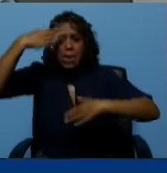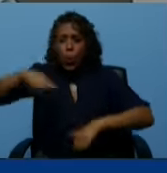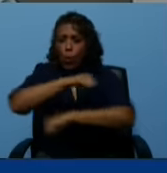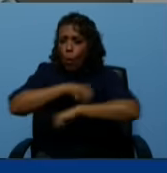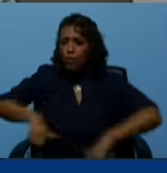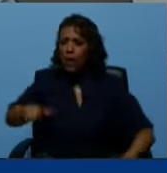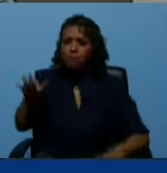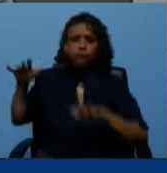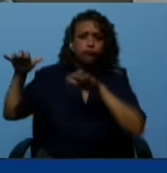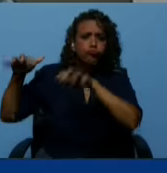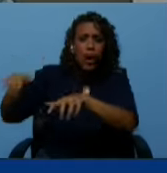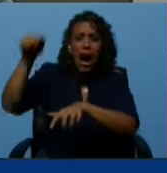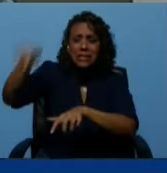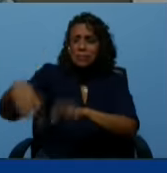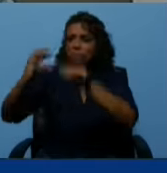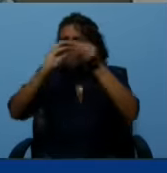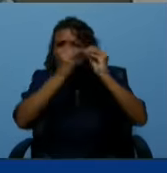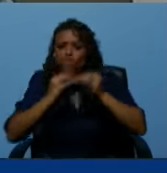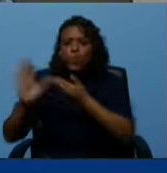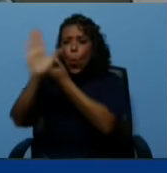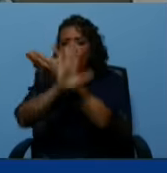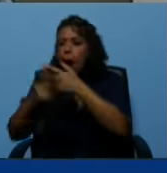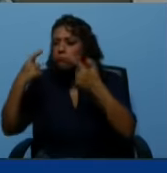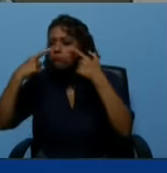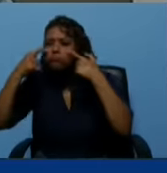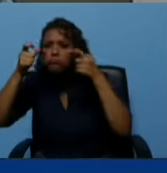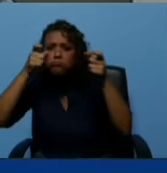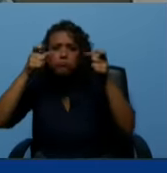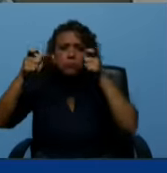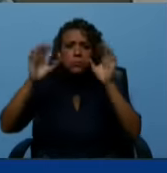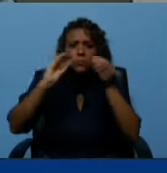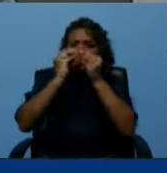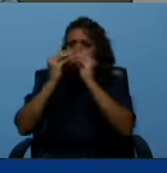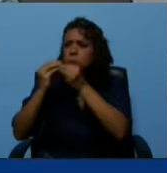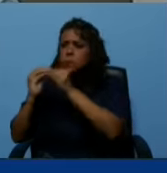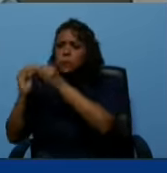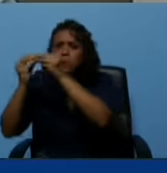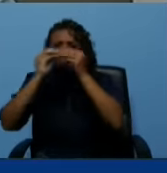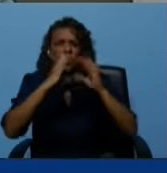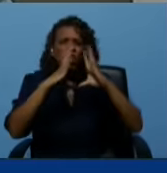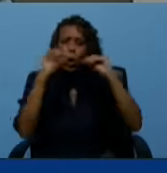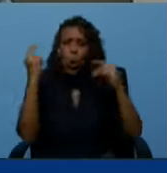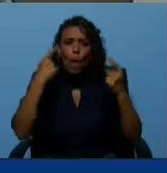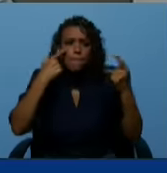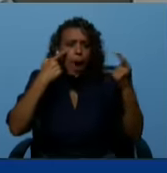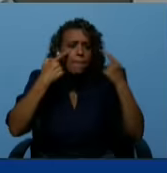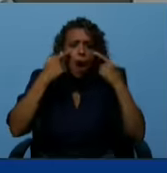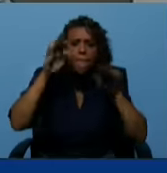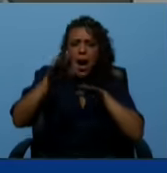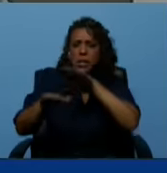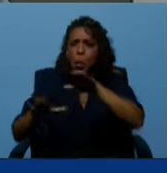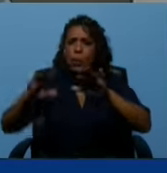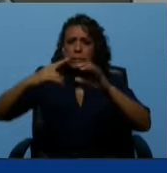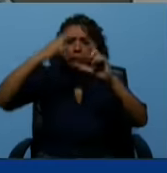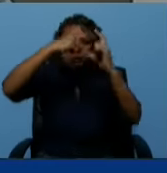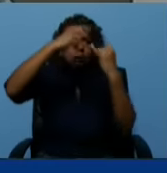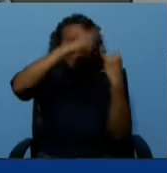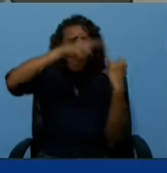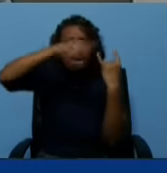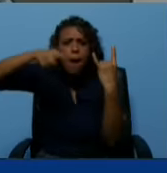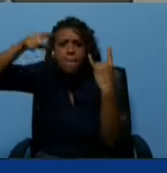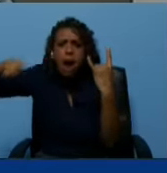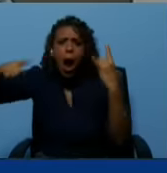revolución, cuidando todos los detalles, todo, paso a paso,